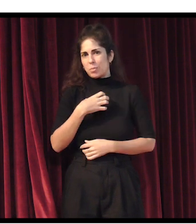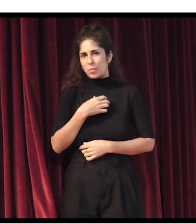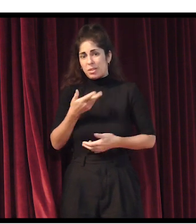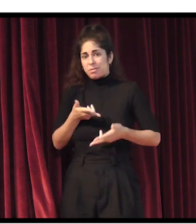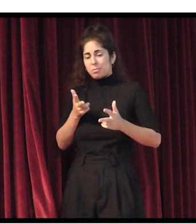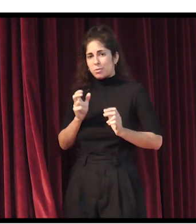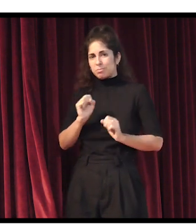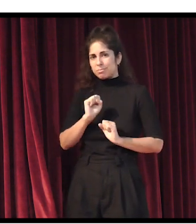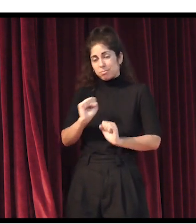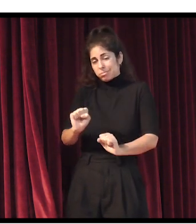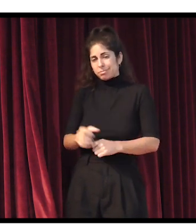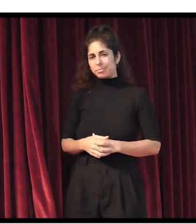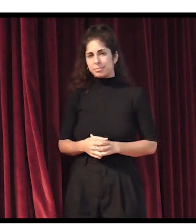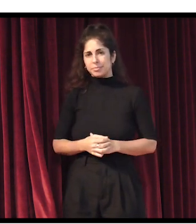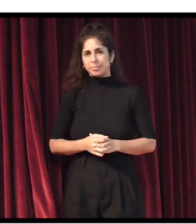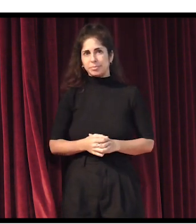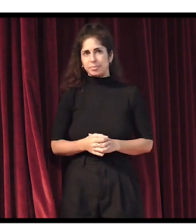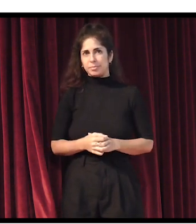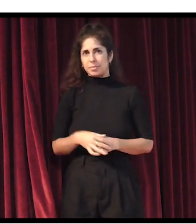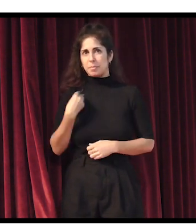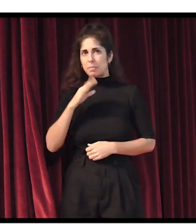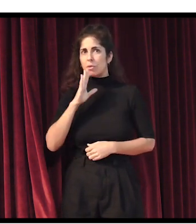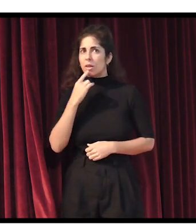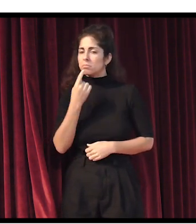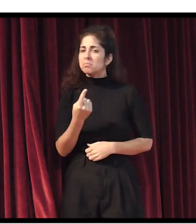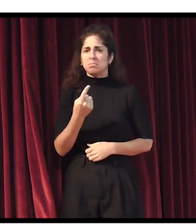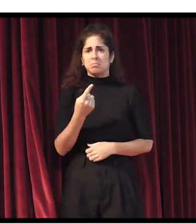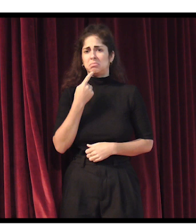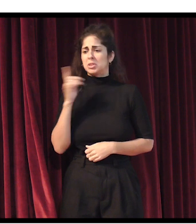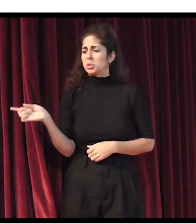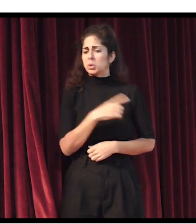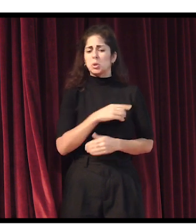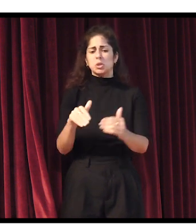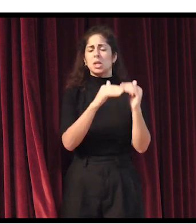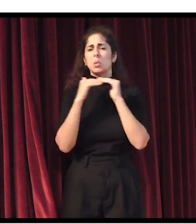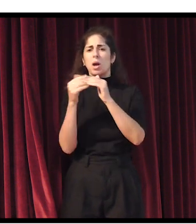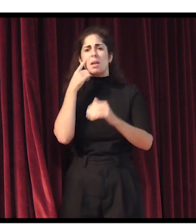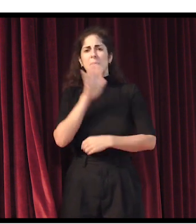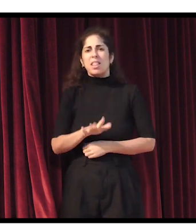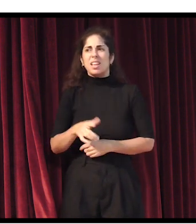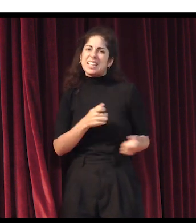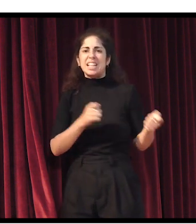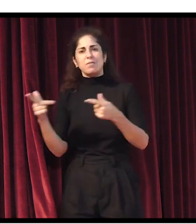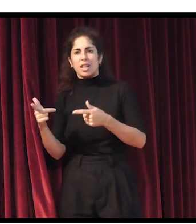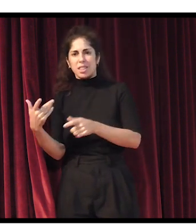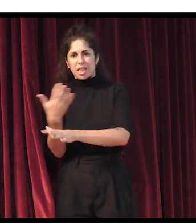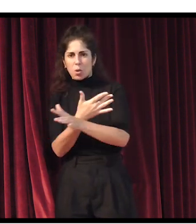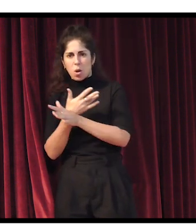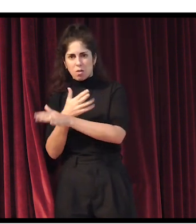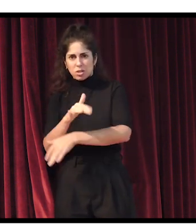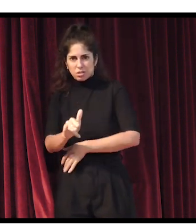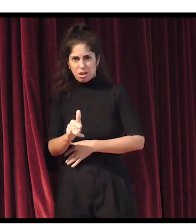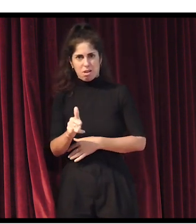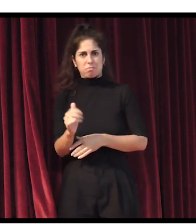Como ya he dicho anteriormente, no hacen distinción entre los clubes, tratan todos los casos como si hubiera una transferencia de jugadores y